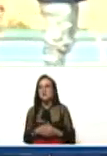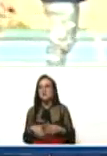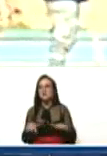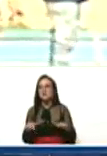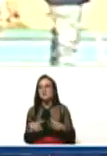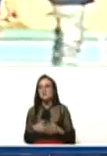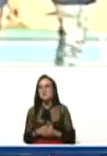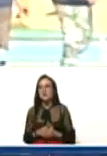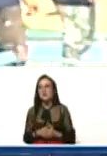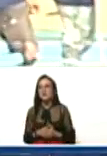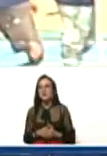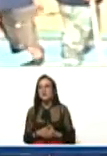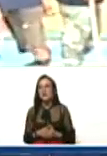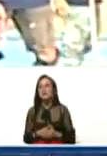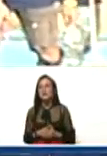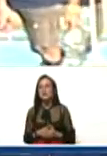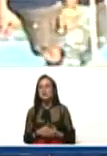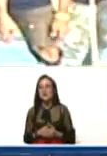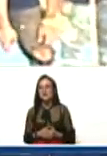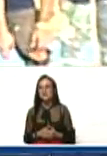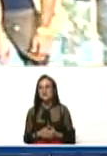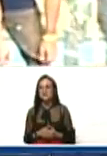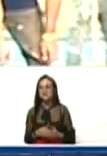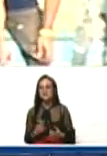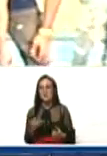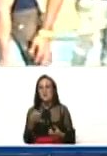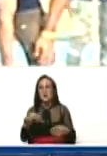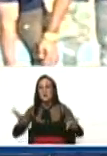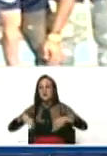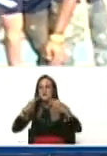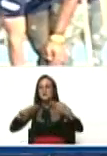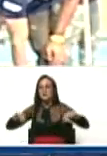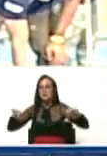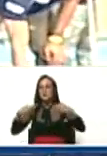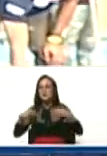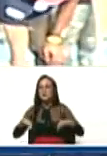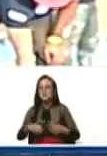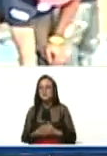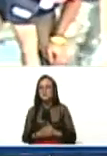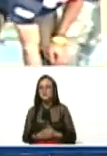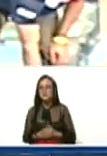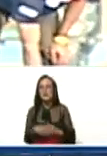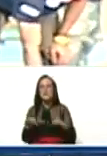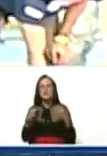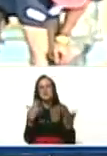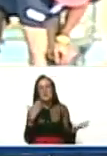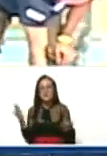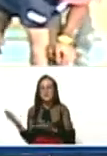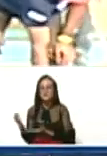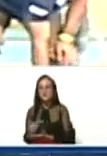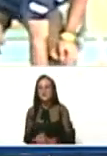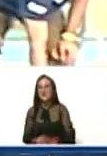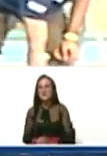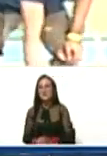Zona Educativa de Caracas para que nos toque una buena parranda. ¡Música, maestro!